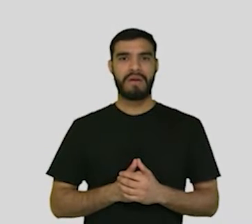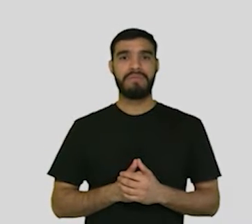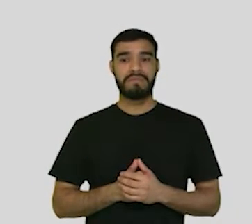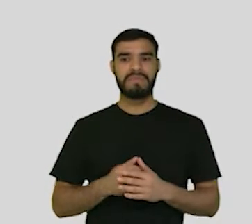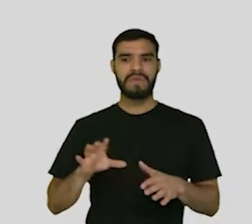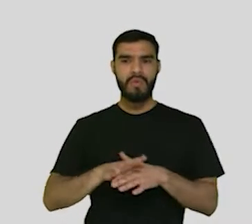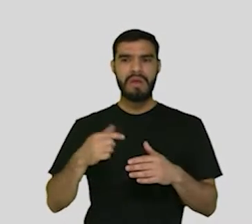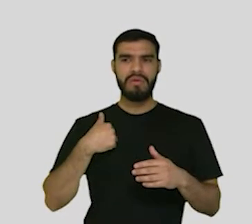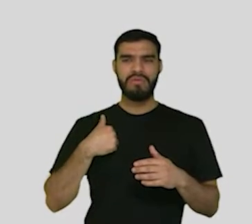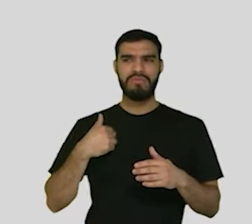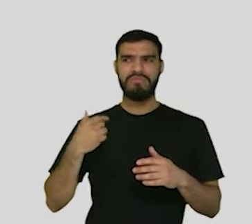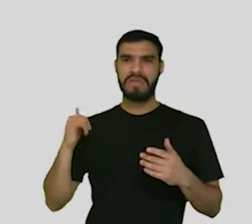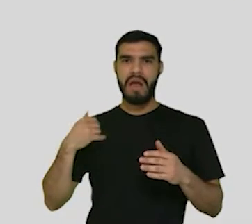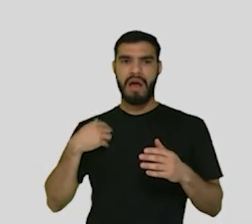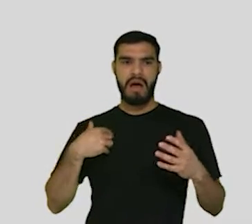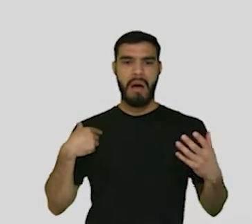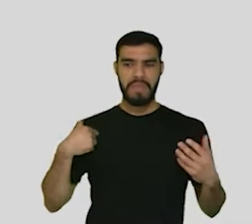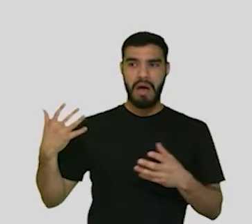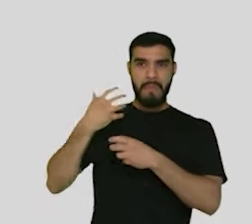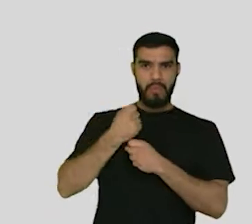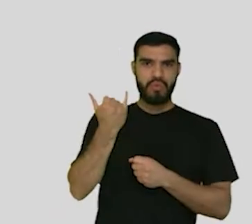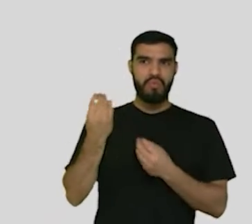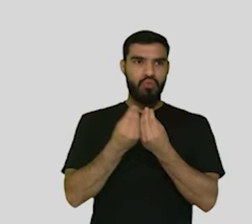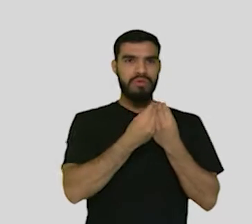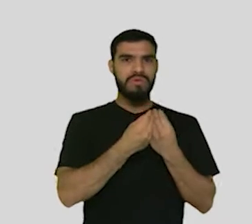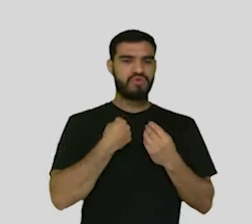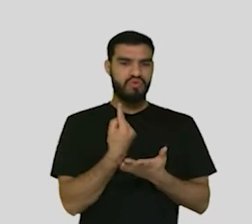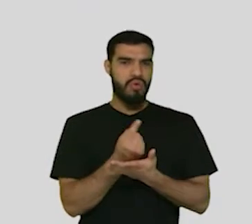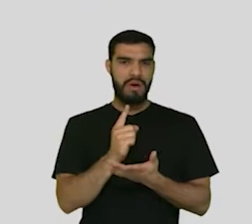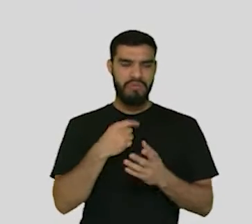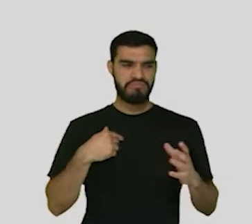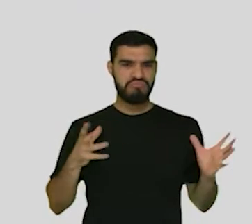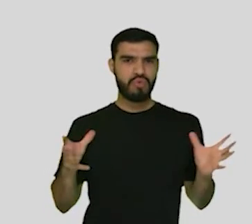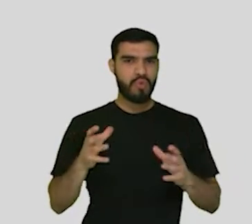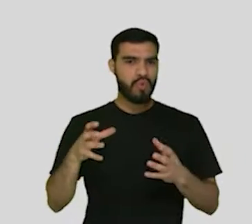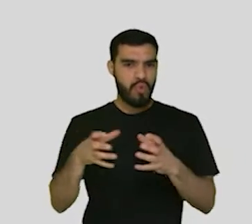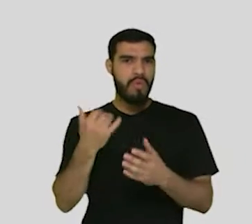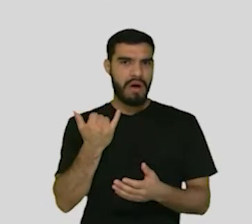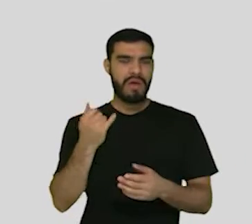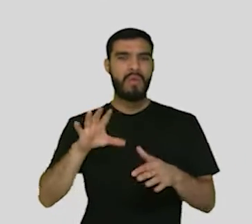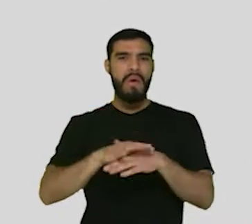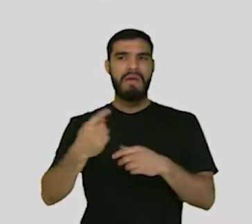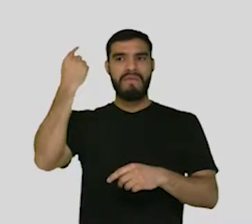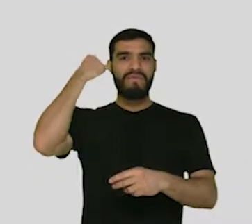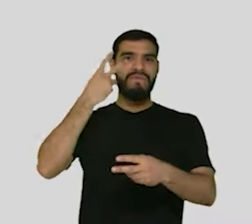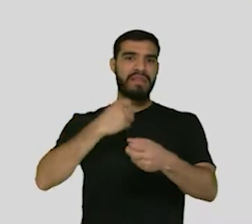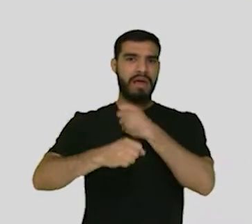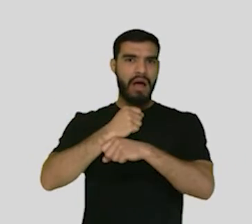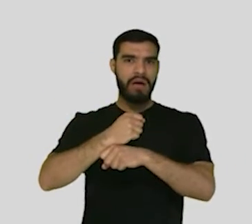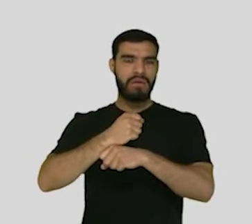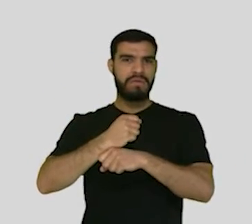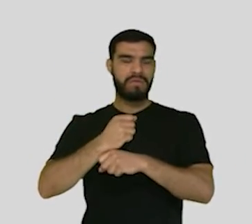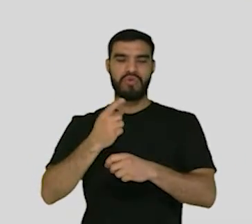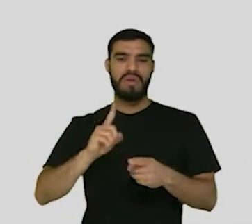ha se atepegua oñando casi ve na se año ha na upe se curi 20 años